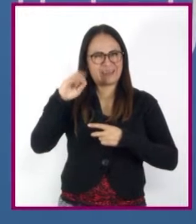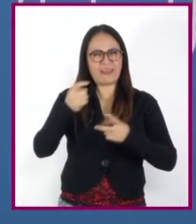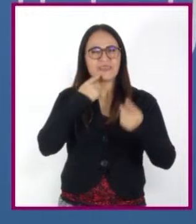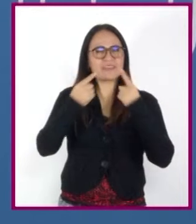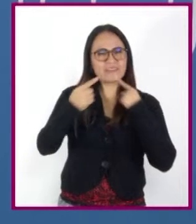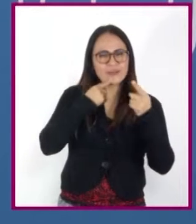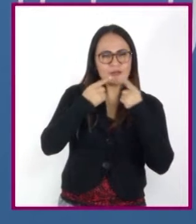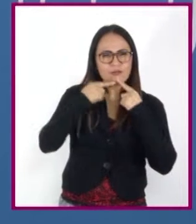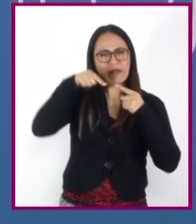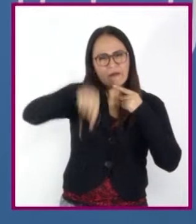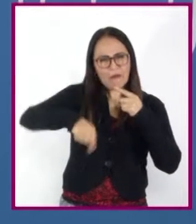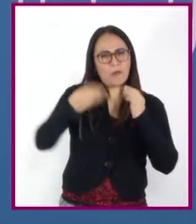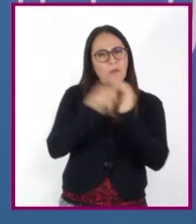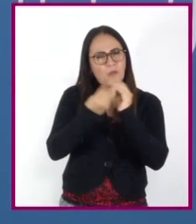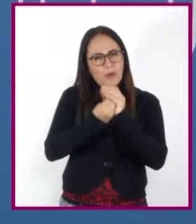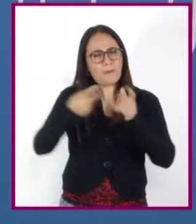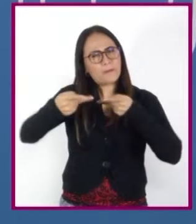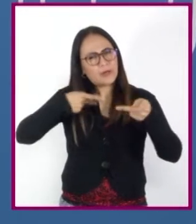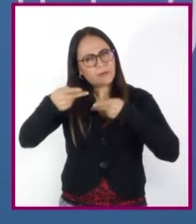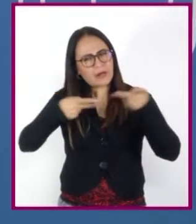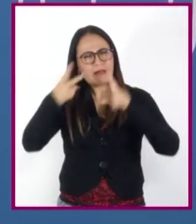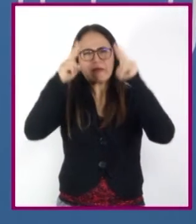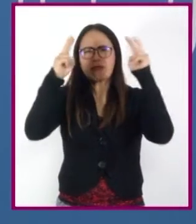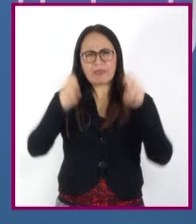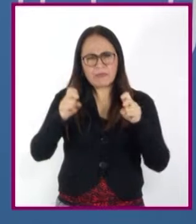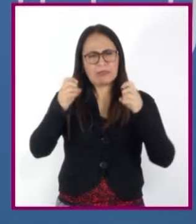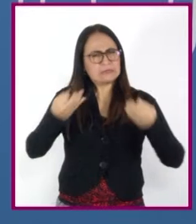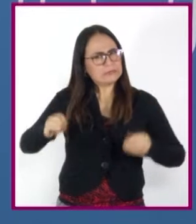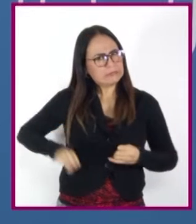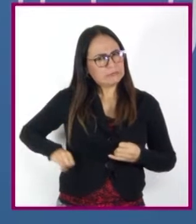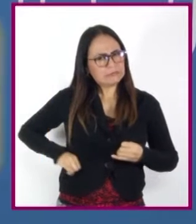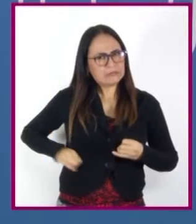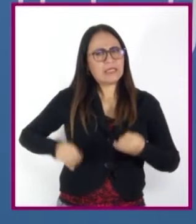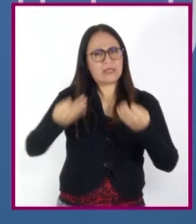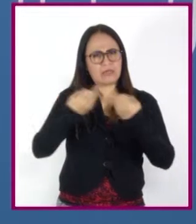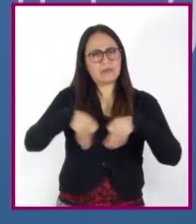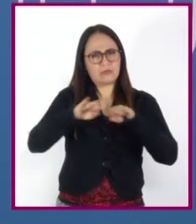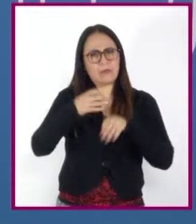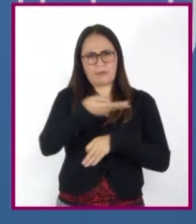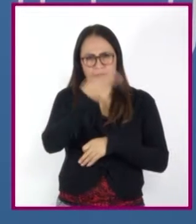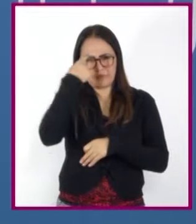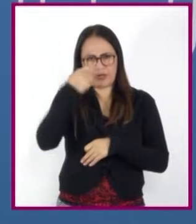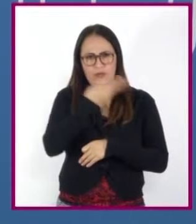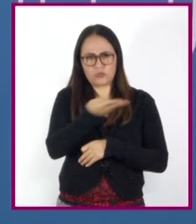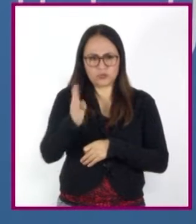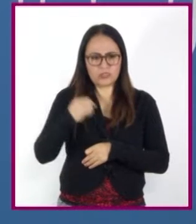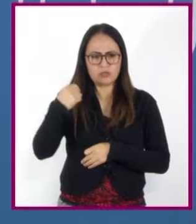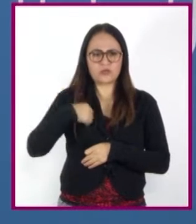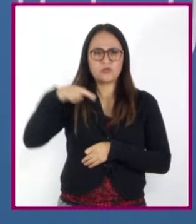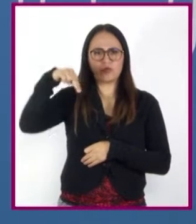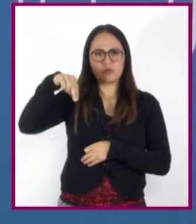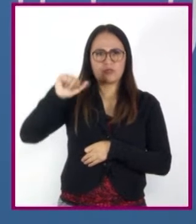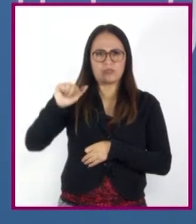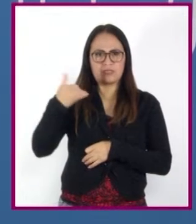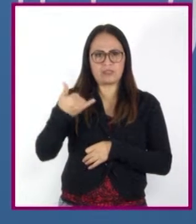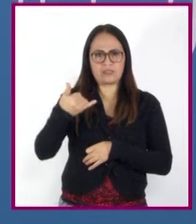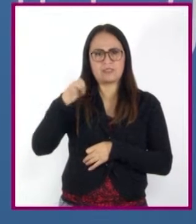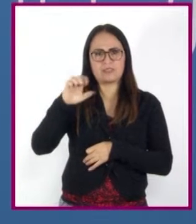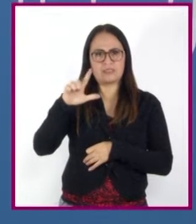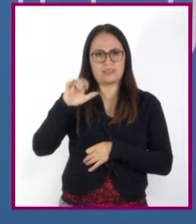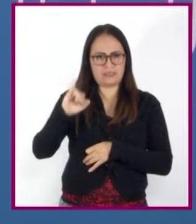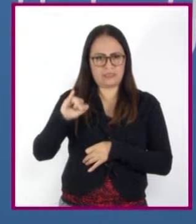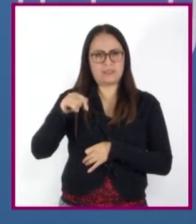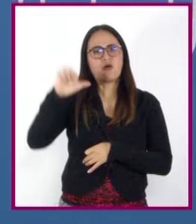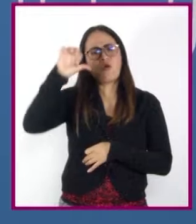preparado con el propósito de reflexionar sobre temas de interés para ustedes. Mi nombre es Nayeli Villatoro y les invito a quedarse con nosotros